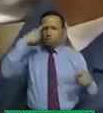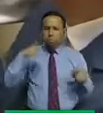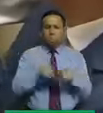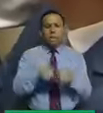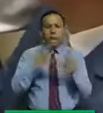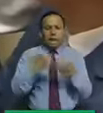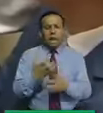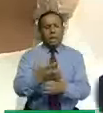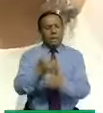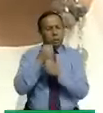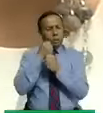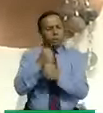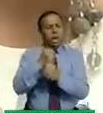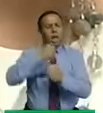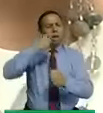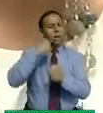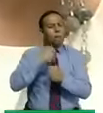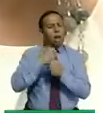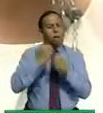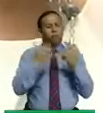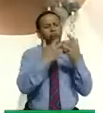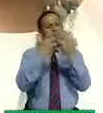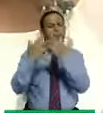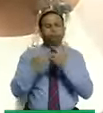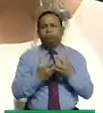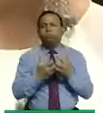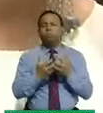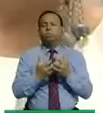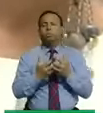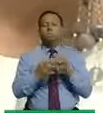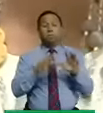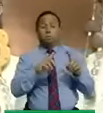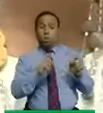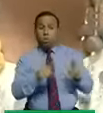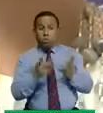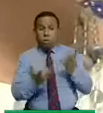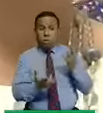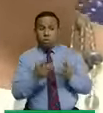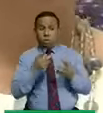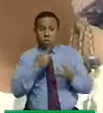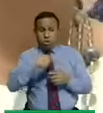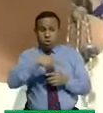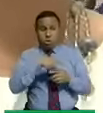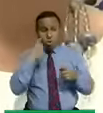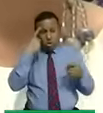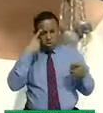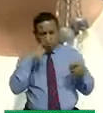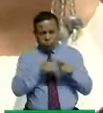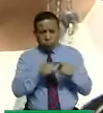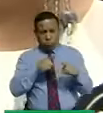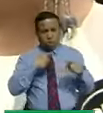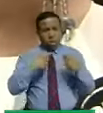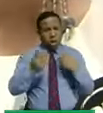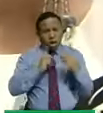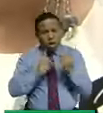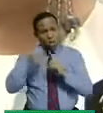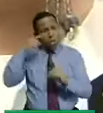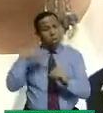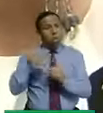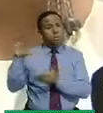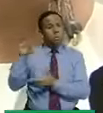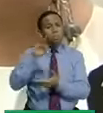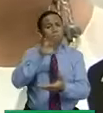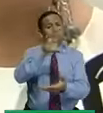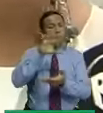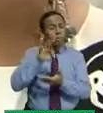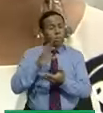y el empleo. ¿Los diálogos podrían llegar incluso hasta la designación de autoridades para que no pase lo del 2021? A ver, en el 2021